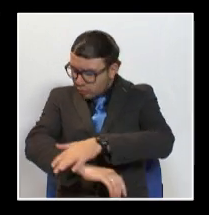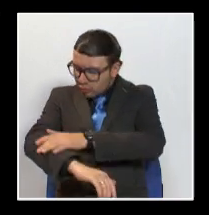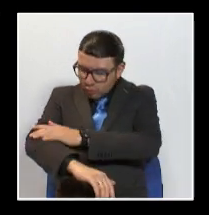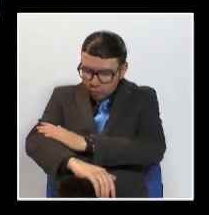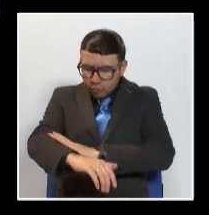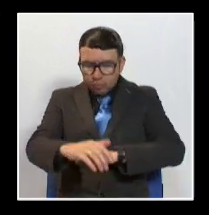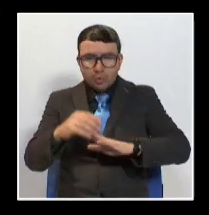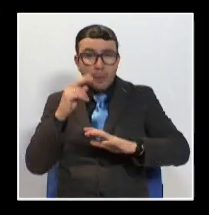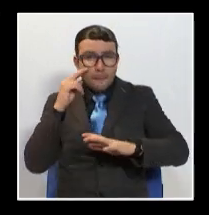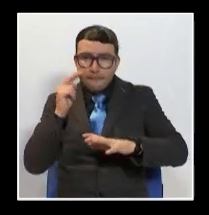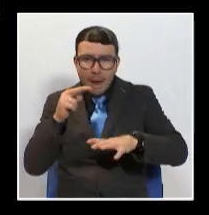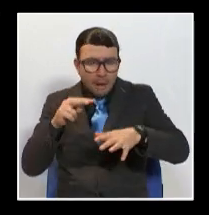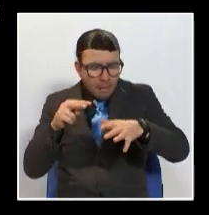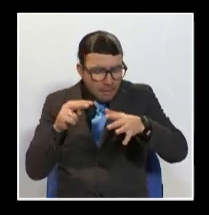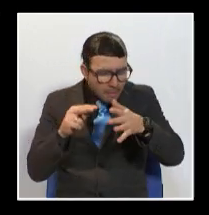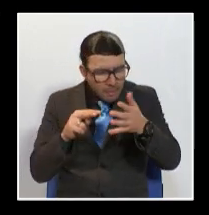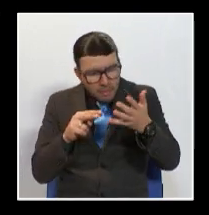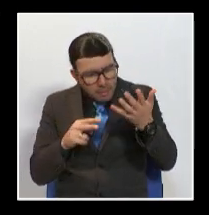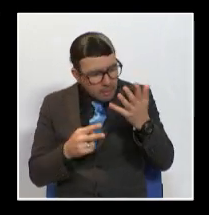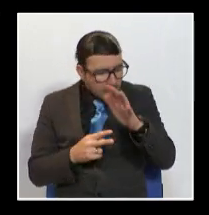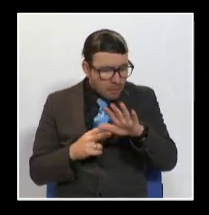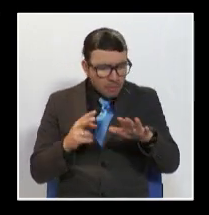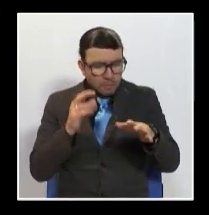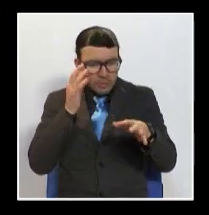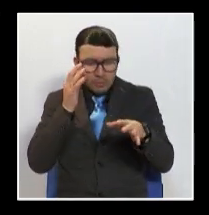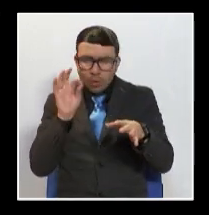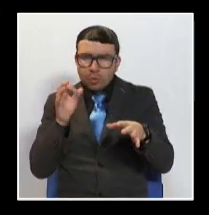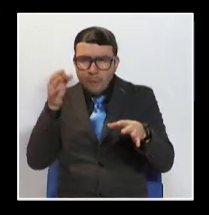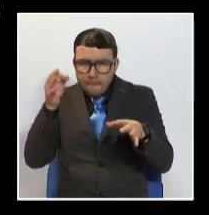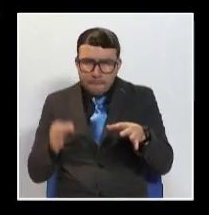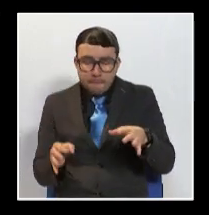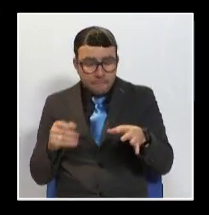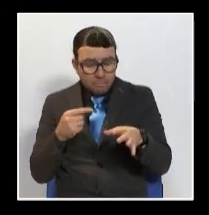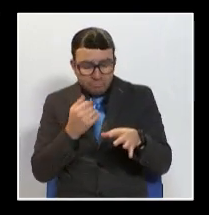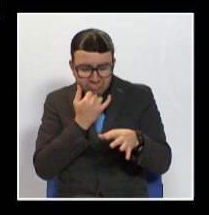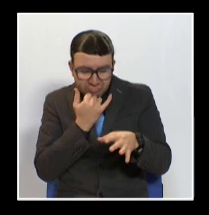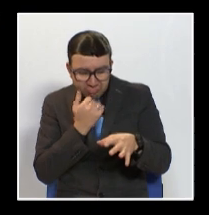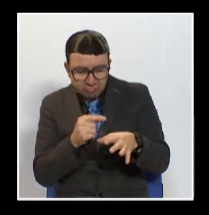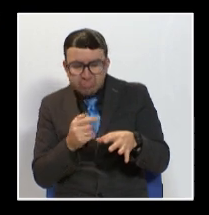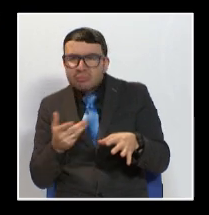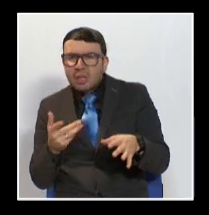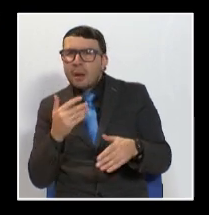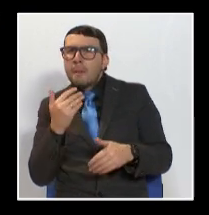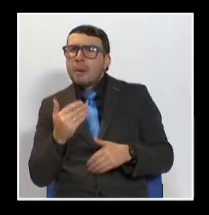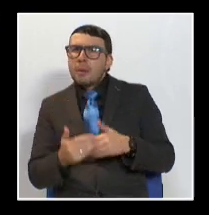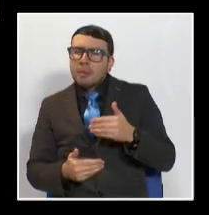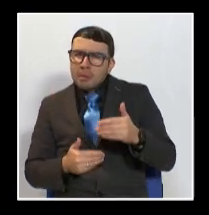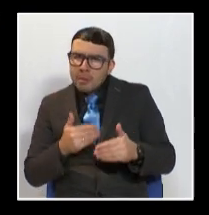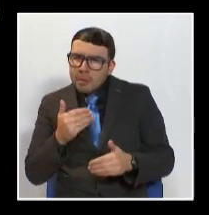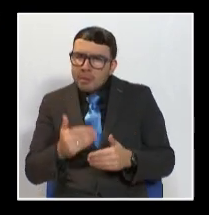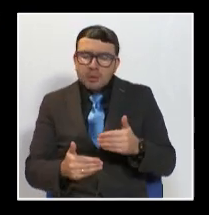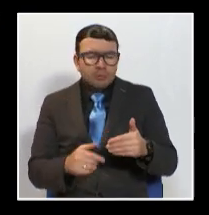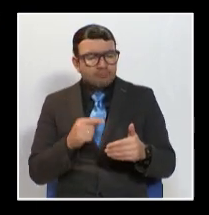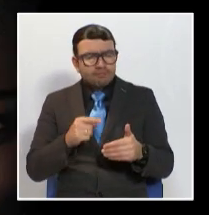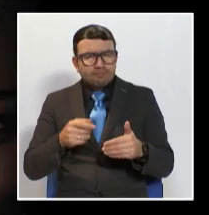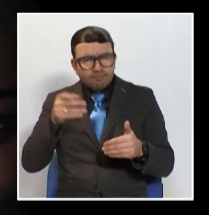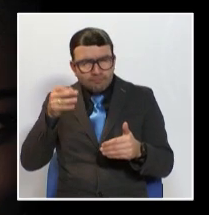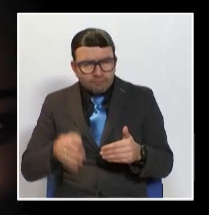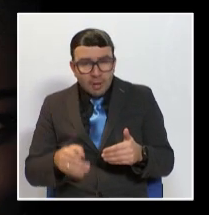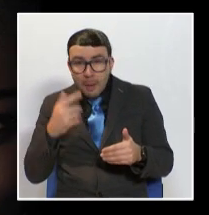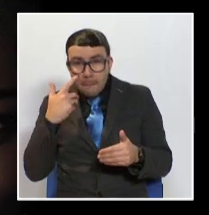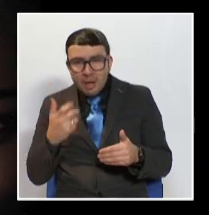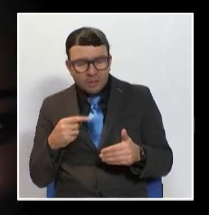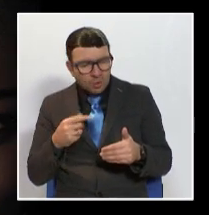de piel, y así entonces poder llegar a una impresión diagnóstica y mirar cuál es el proceso diagnóstico más acertado para este